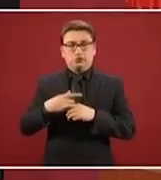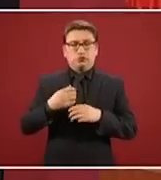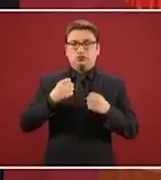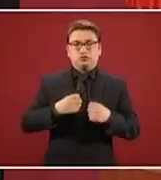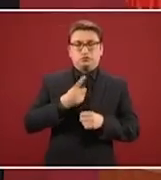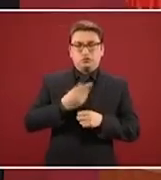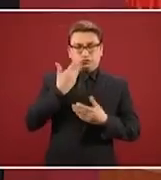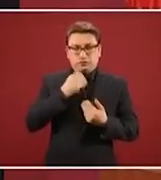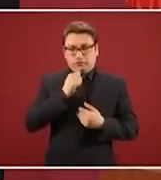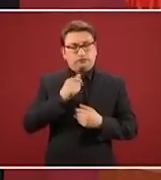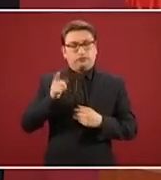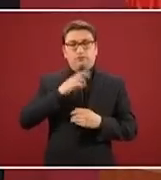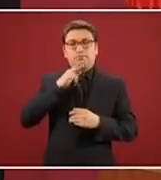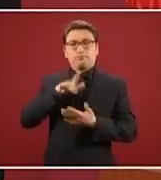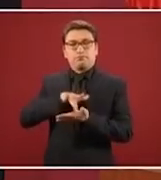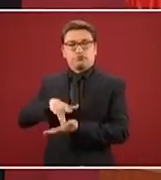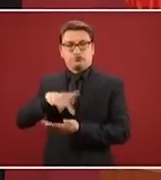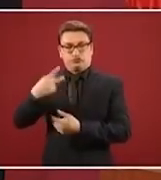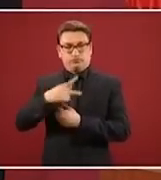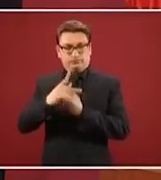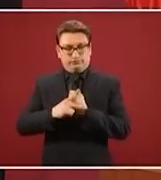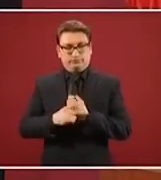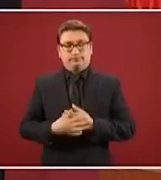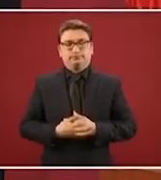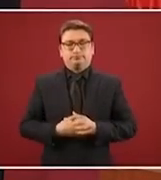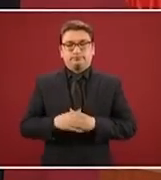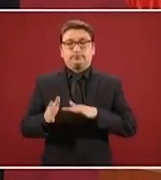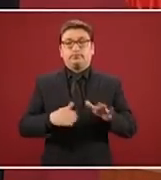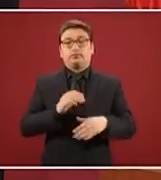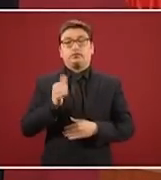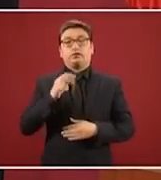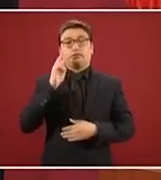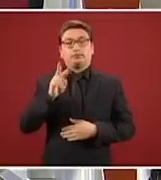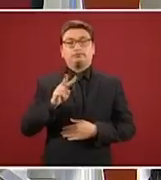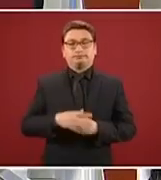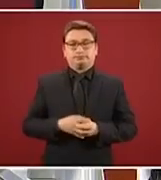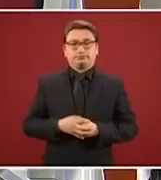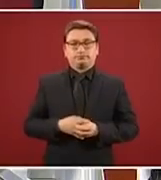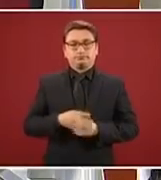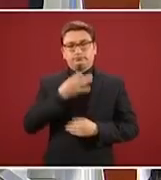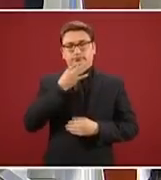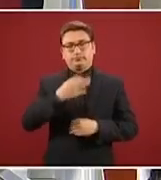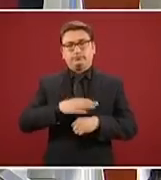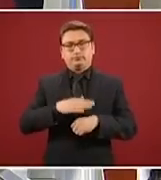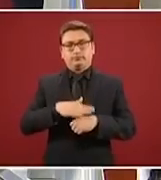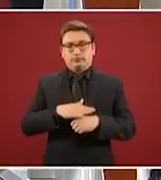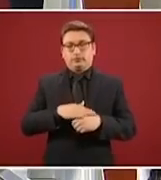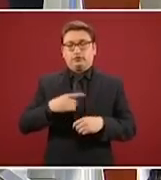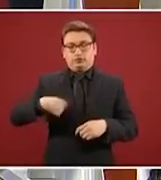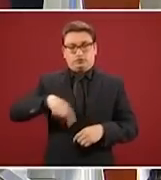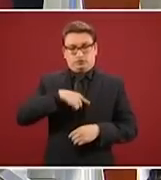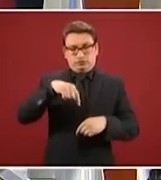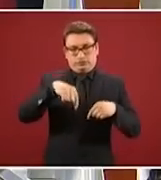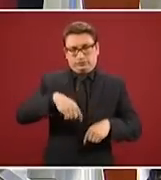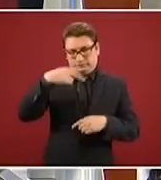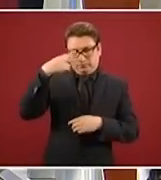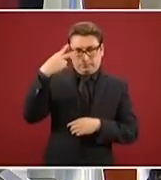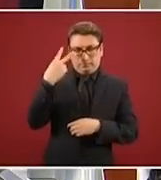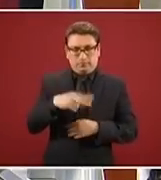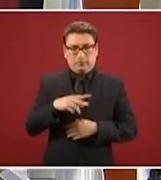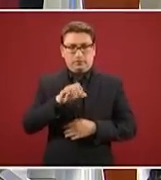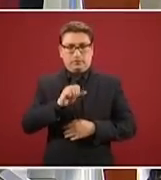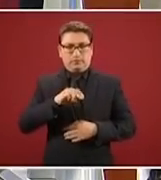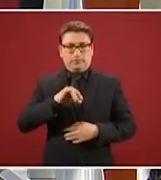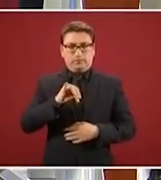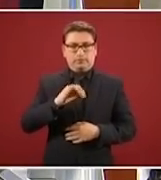por otro lado la siguiente por favor y formarles en que vamos por parte de la agencia mexicana de cooperación y desarrollo